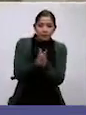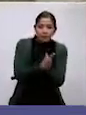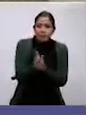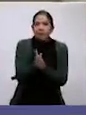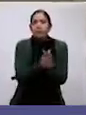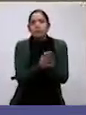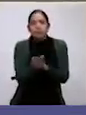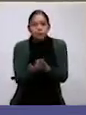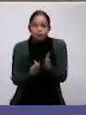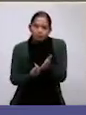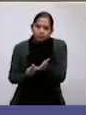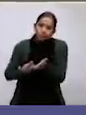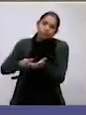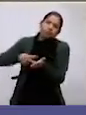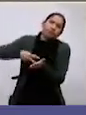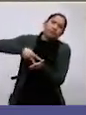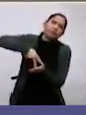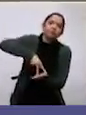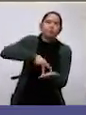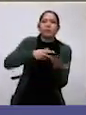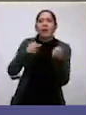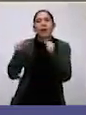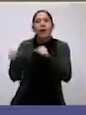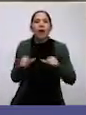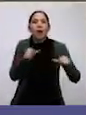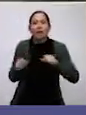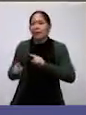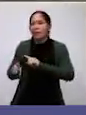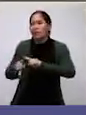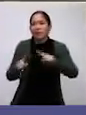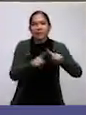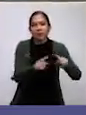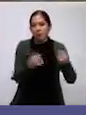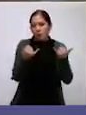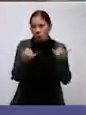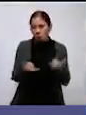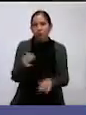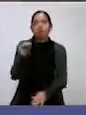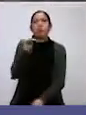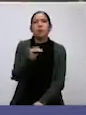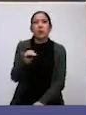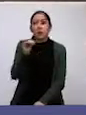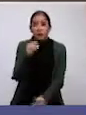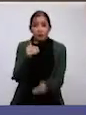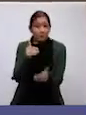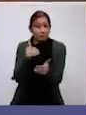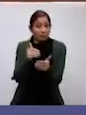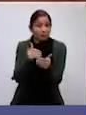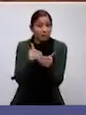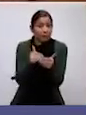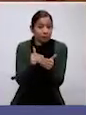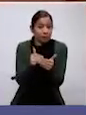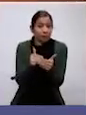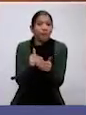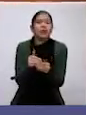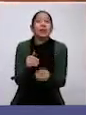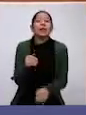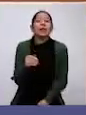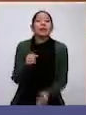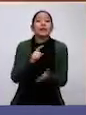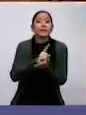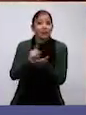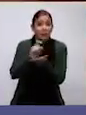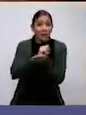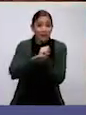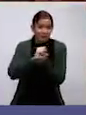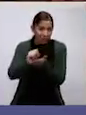dinámica de realizar las distintas actividades en este miércoles, ya muy cerquita también a lo que será la Semana